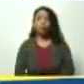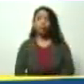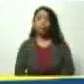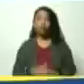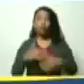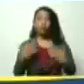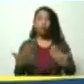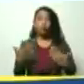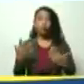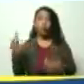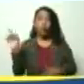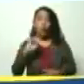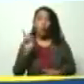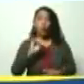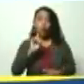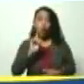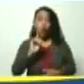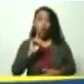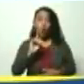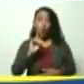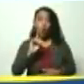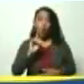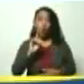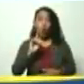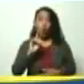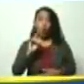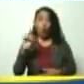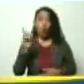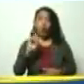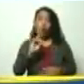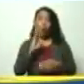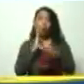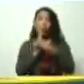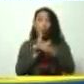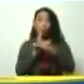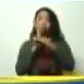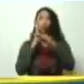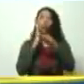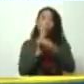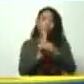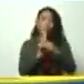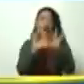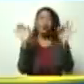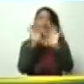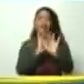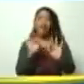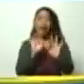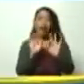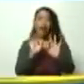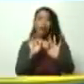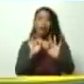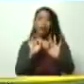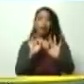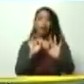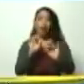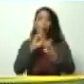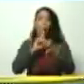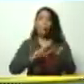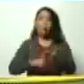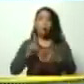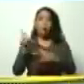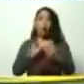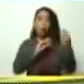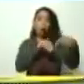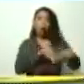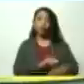no se dilate no se retarde por ninguna razón el cumplimiento de este